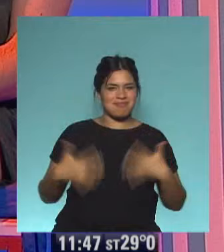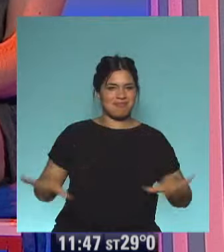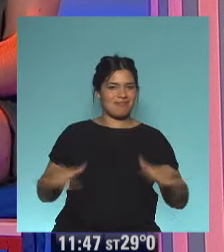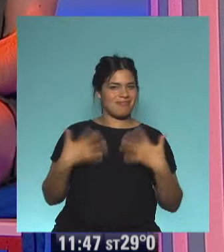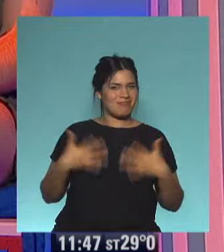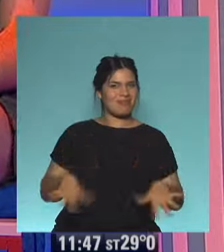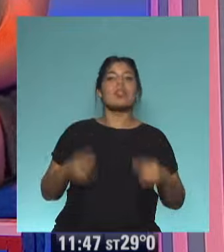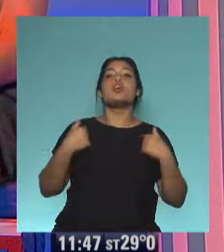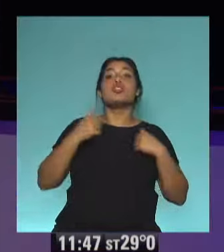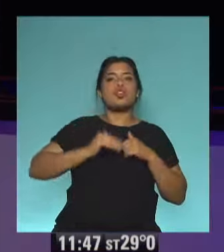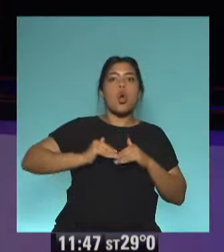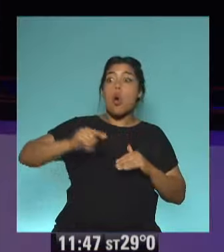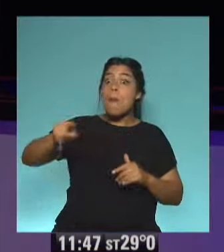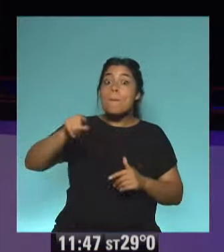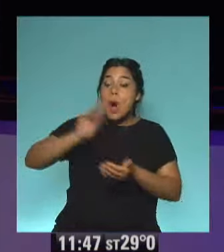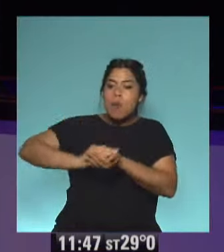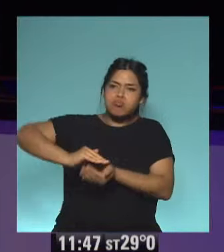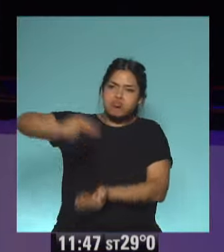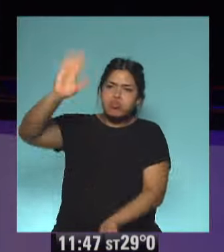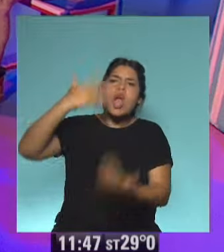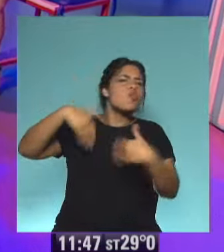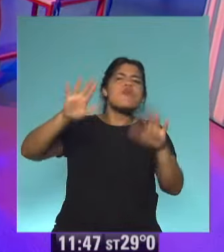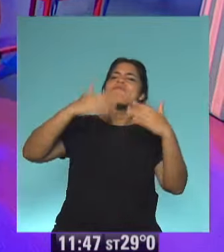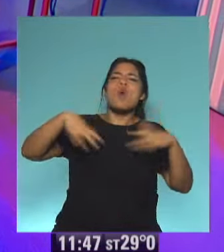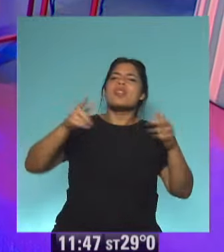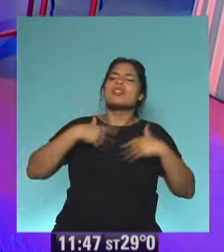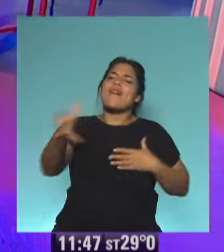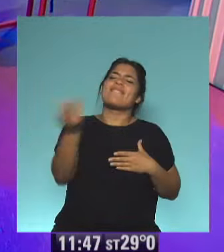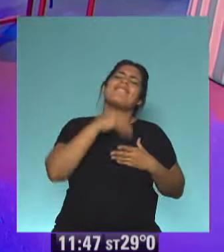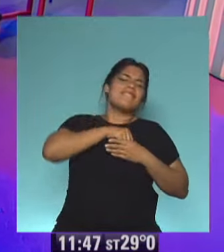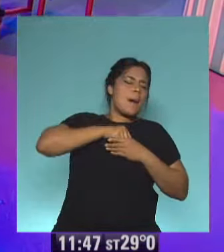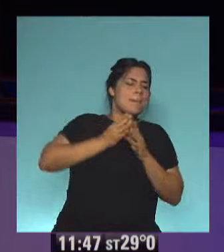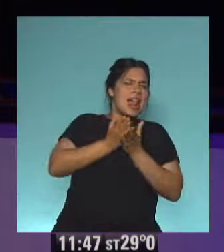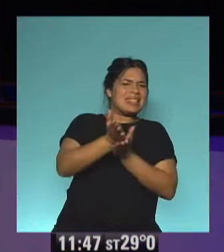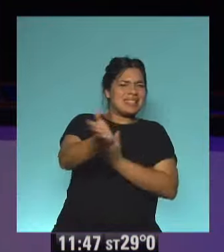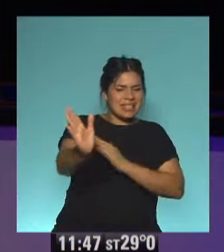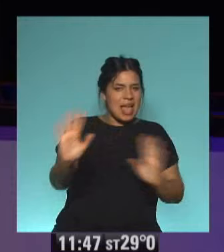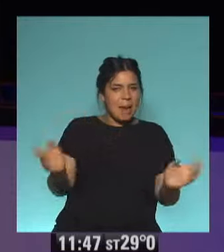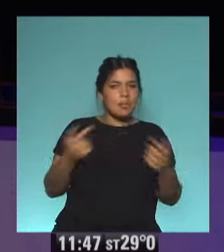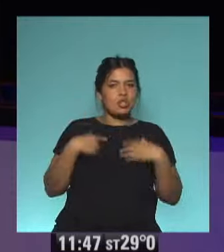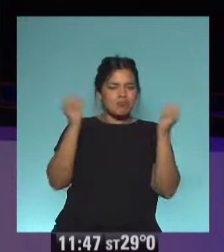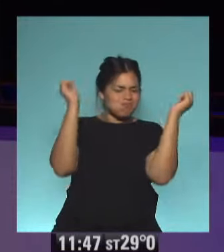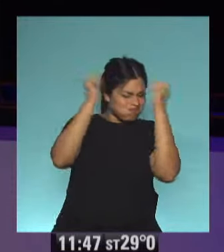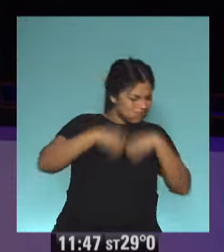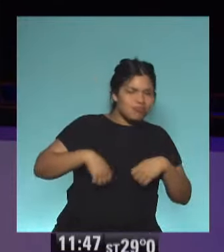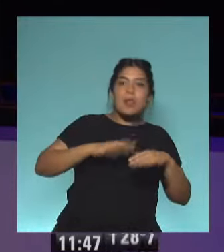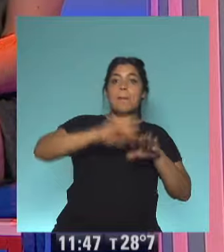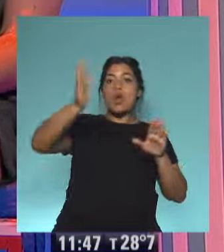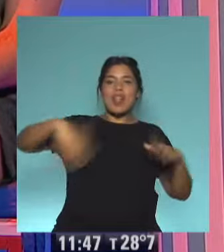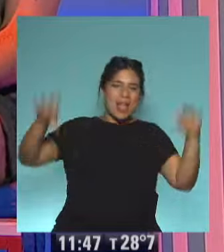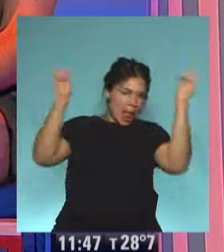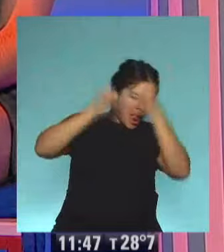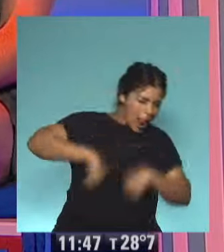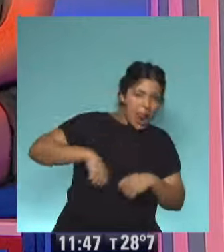que crezcas vas a estar ahí. Aunque yo me oculte tras la montaña y encuentre un